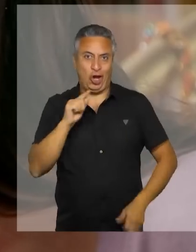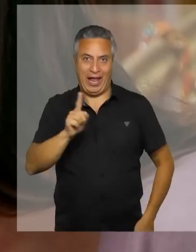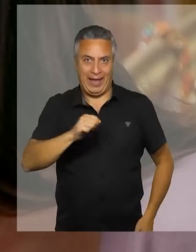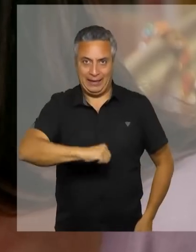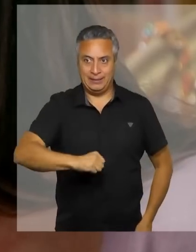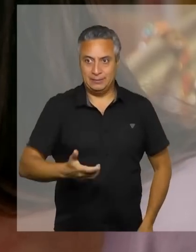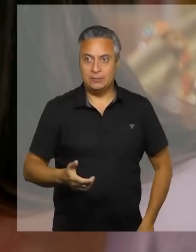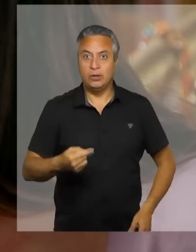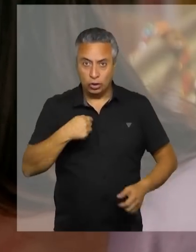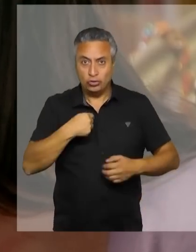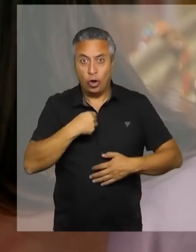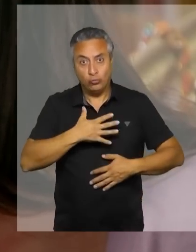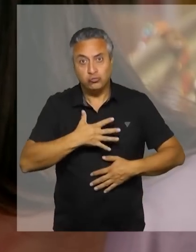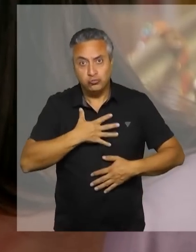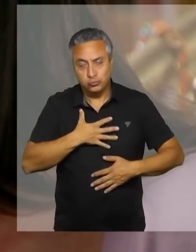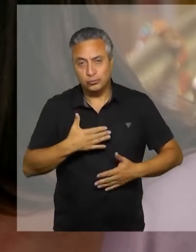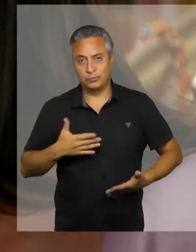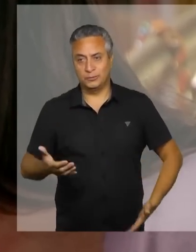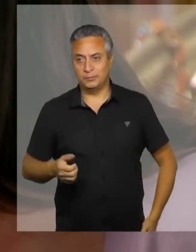Por eso estoy asustada.